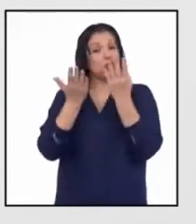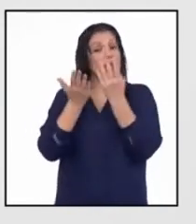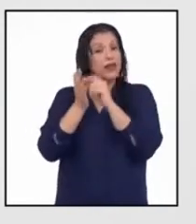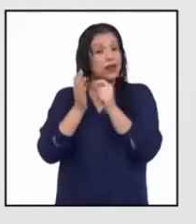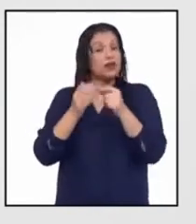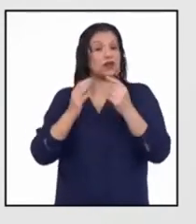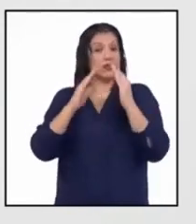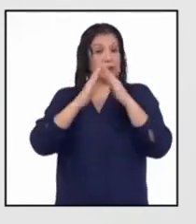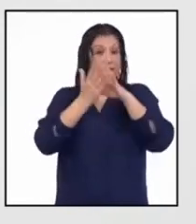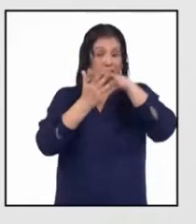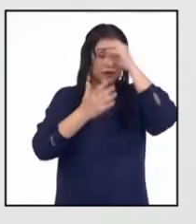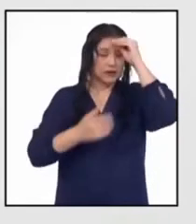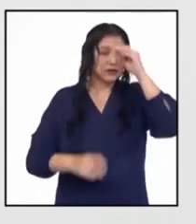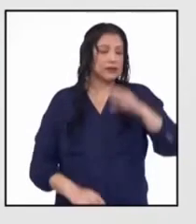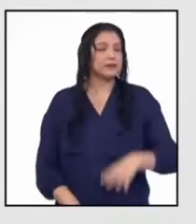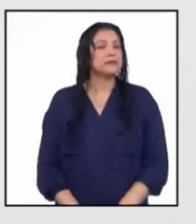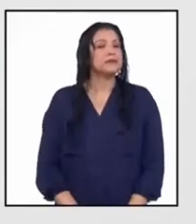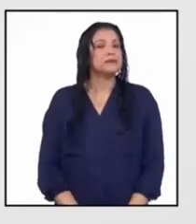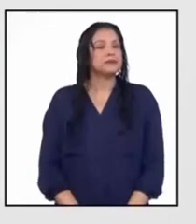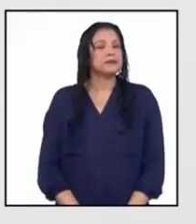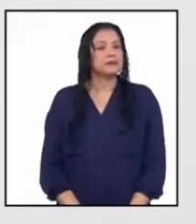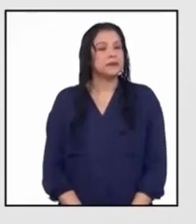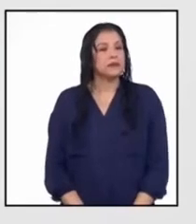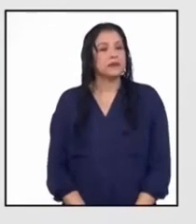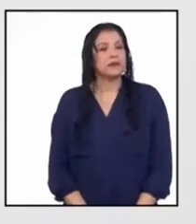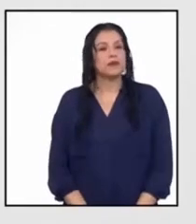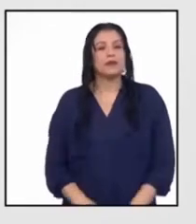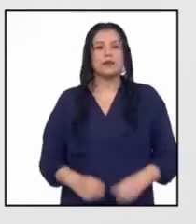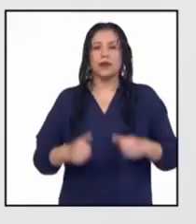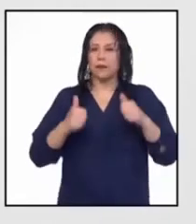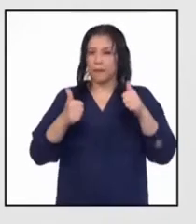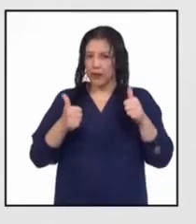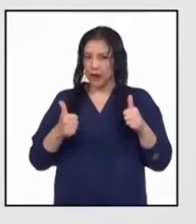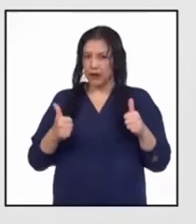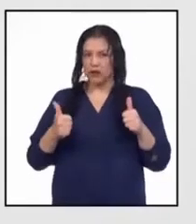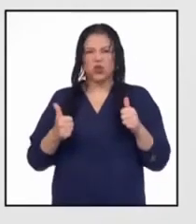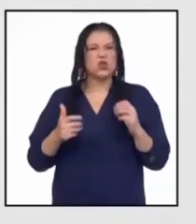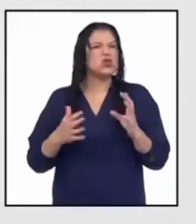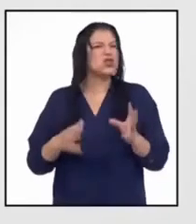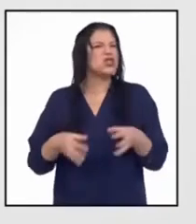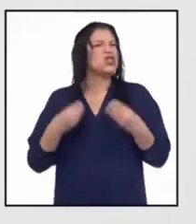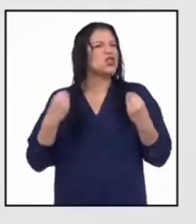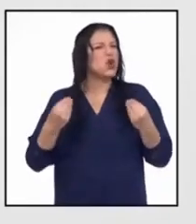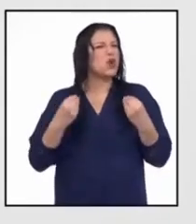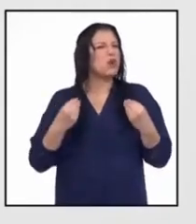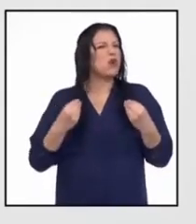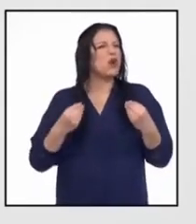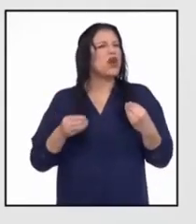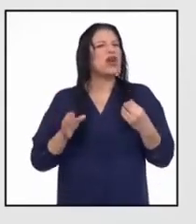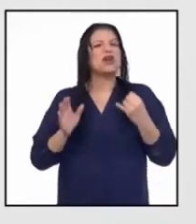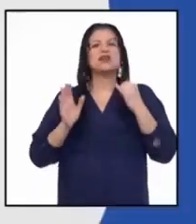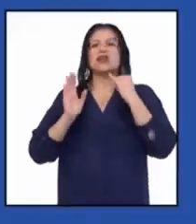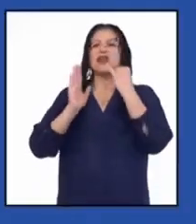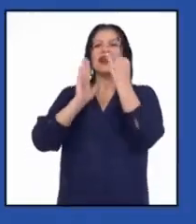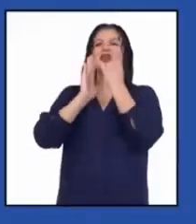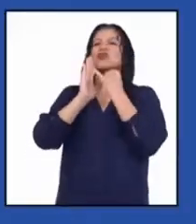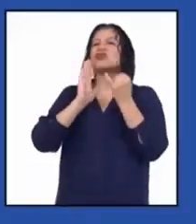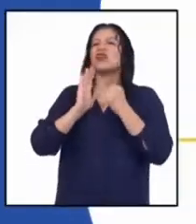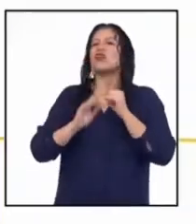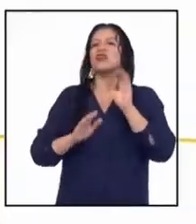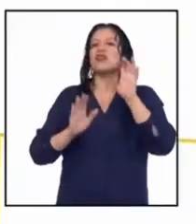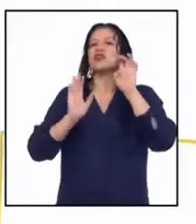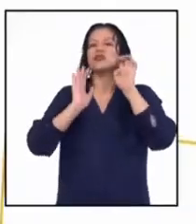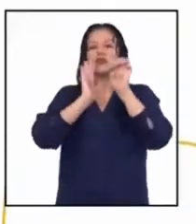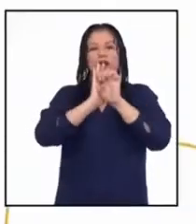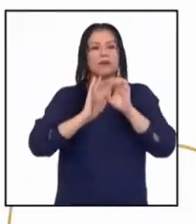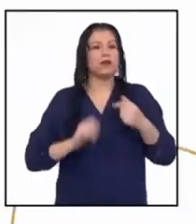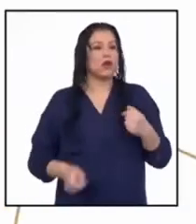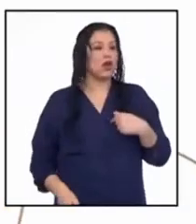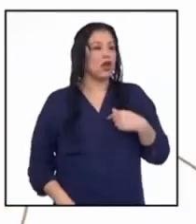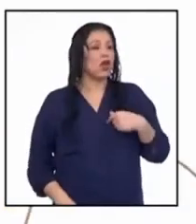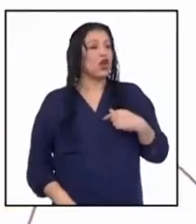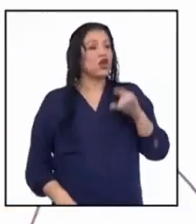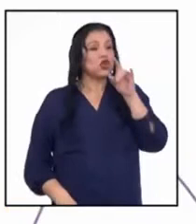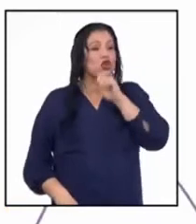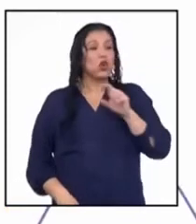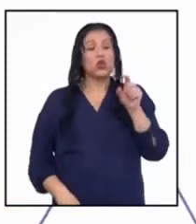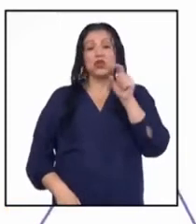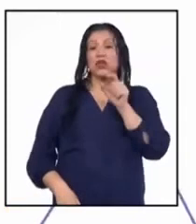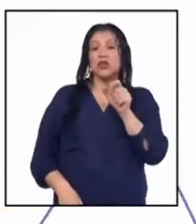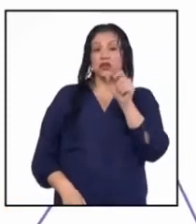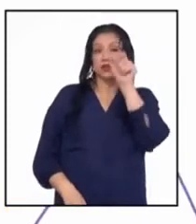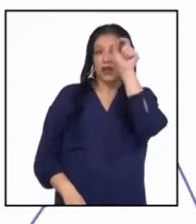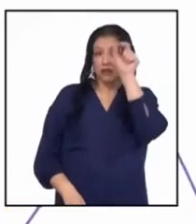cuadernos. Bien, entonces, ¿cómo serían los gráficos de sus ejemplos? Yo utilicé ese gráfico de